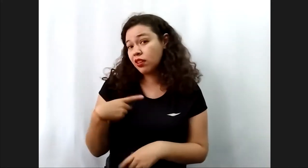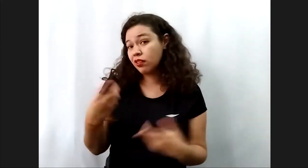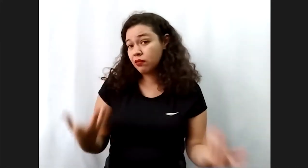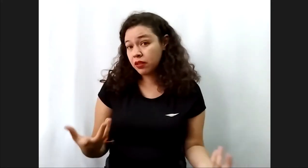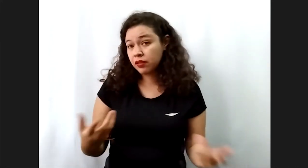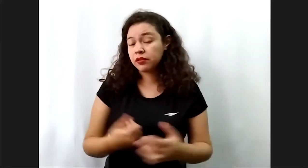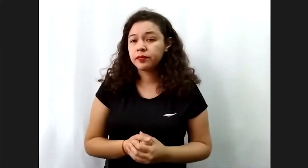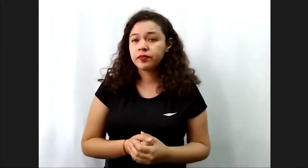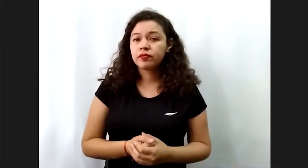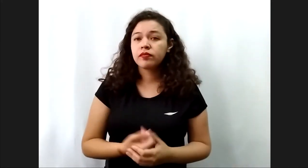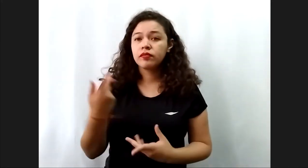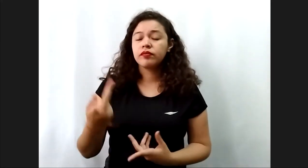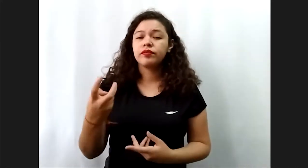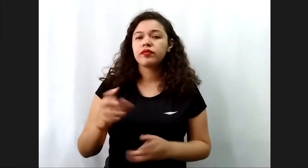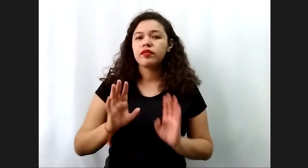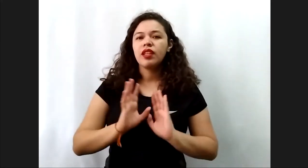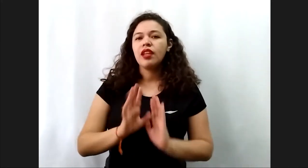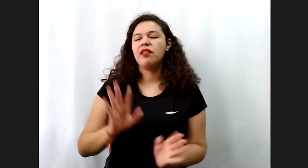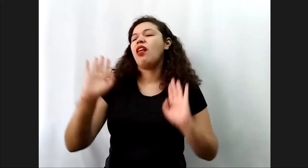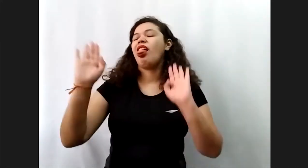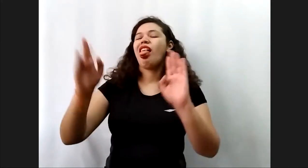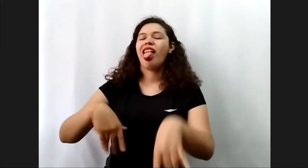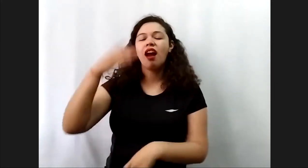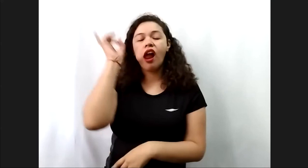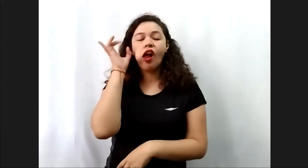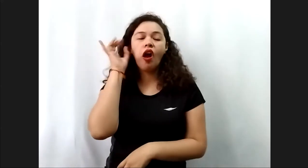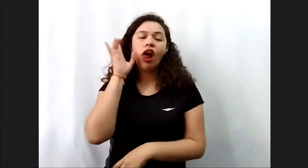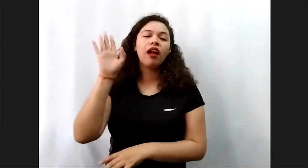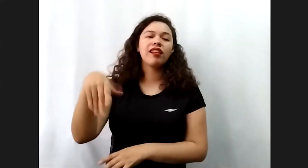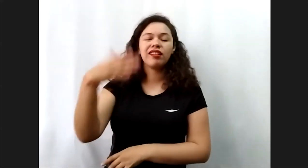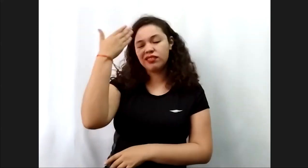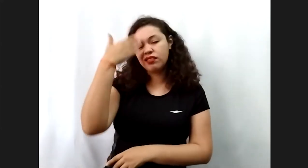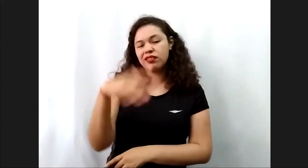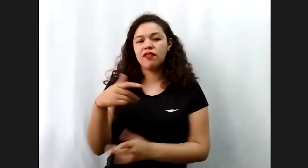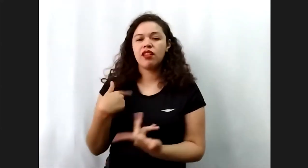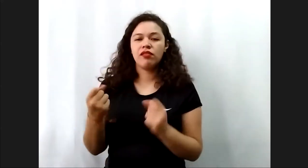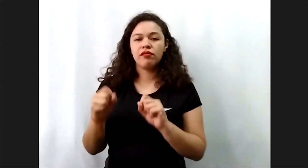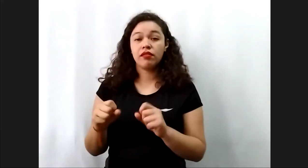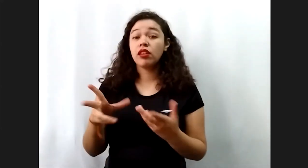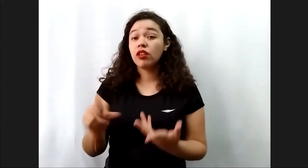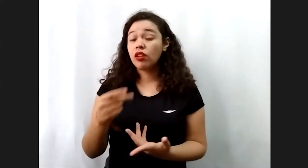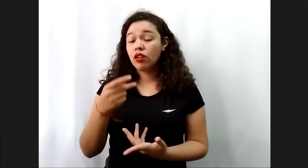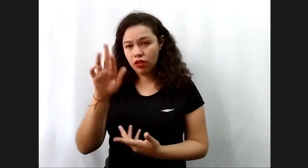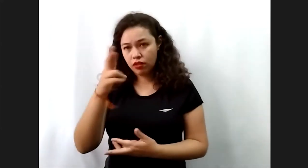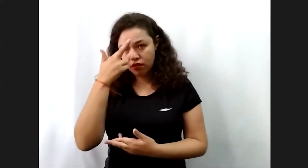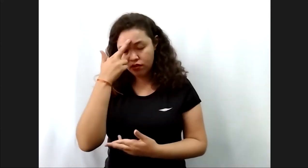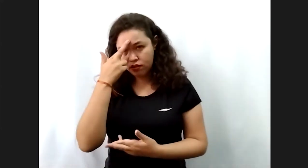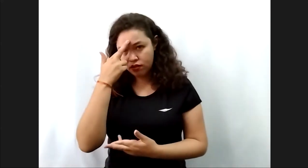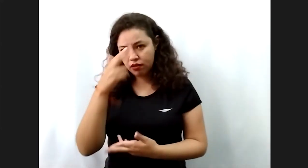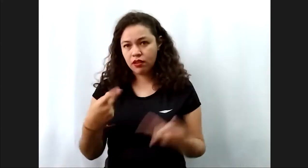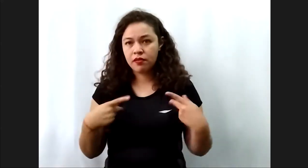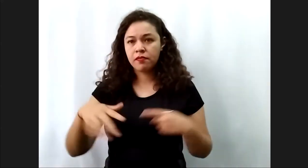las medidas, te toman la gente y no entienden. Acordémonos que la mayoría de las